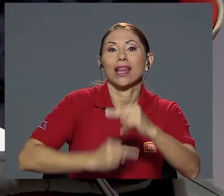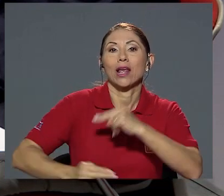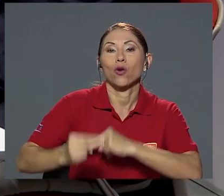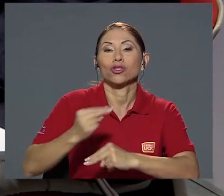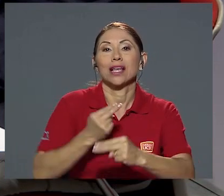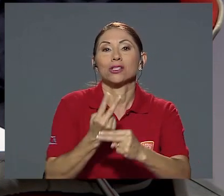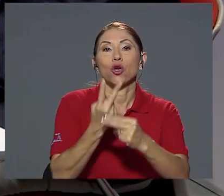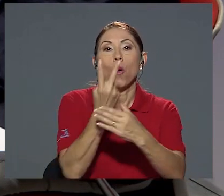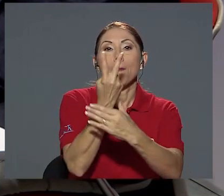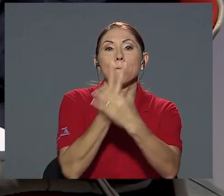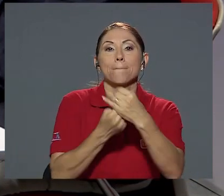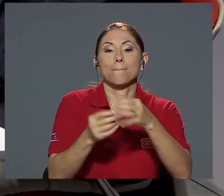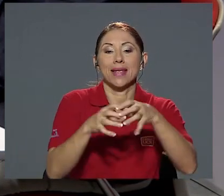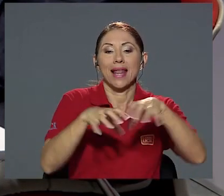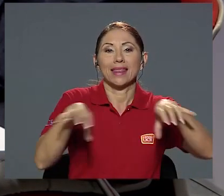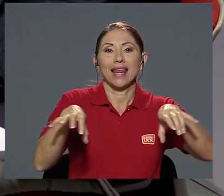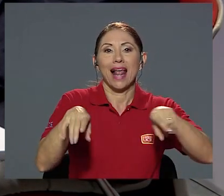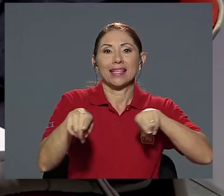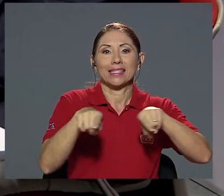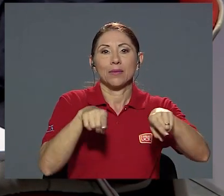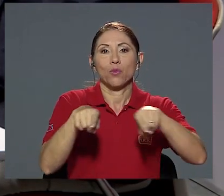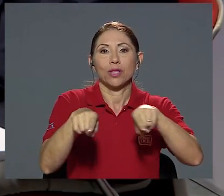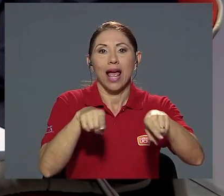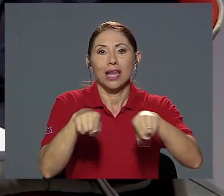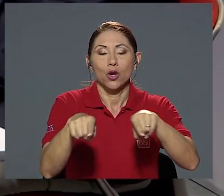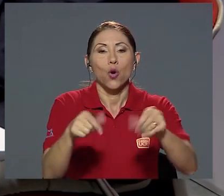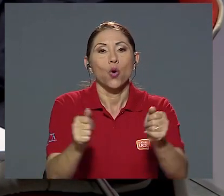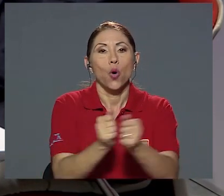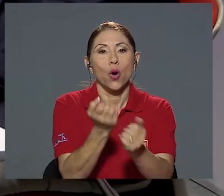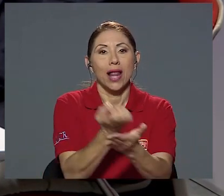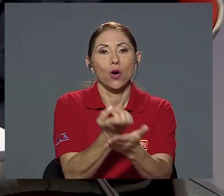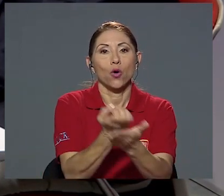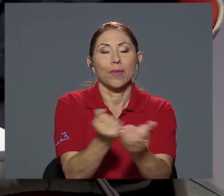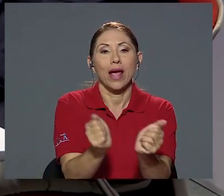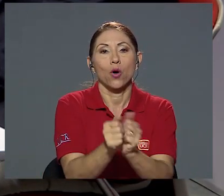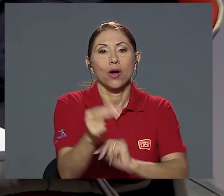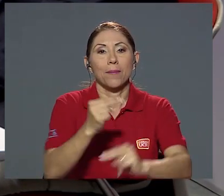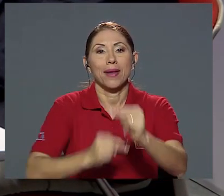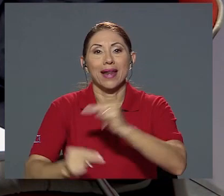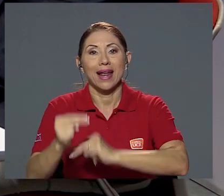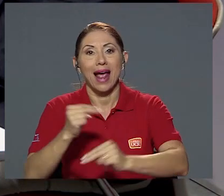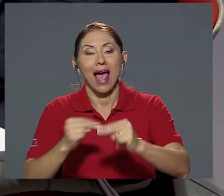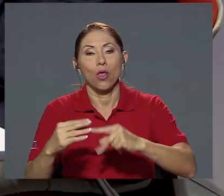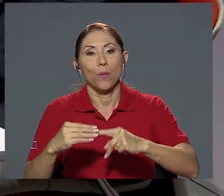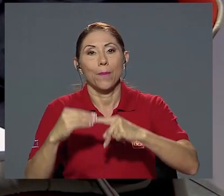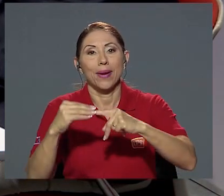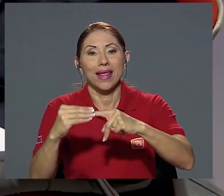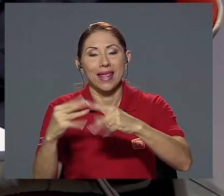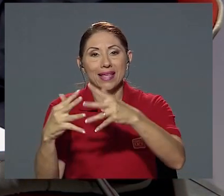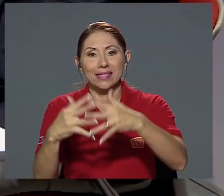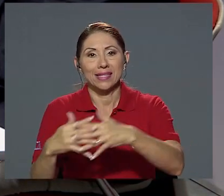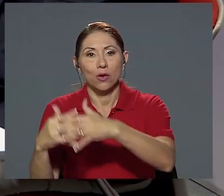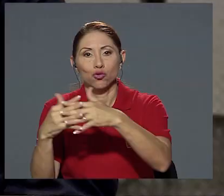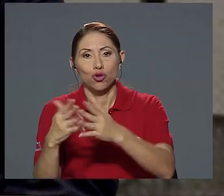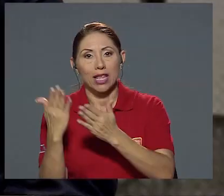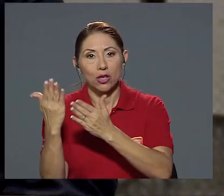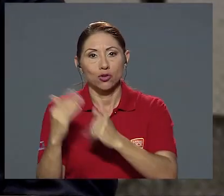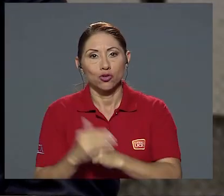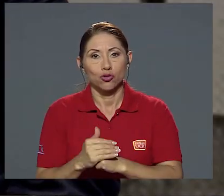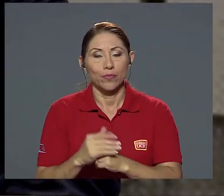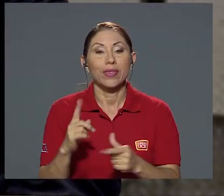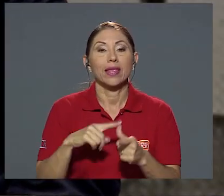con la economía y el mercado con el que tenemos un vínculo principal, que es con Estados Unidos. Entonces, al